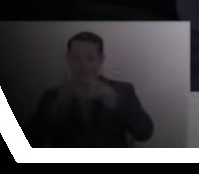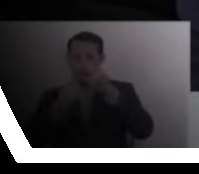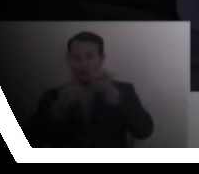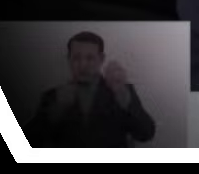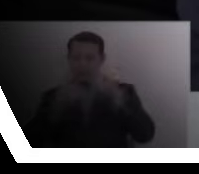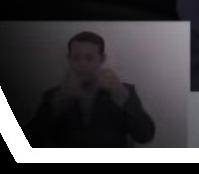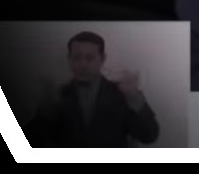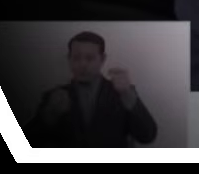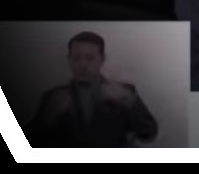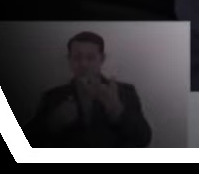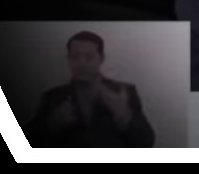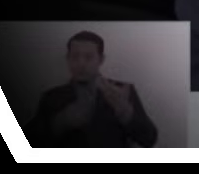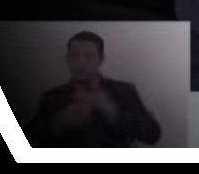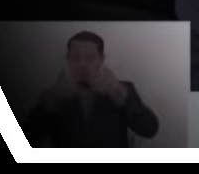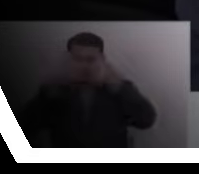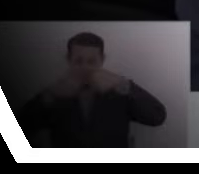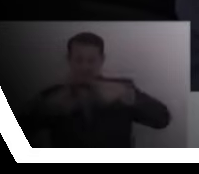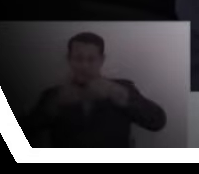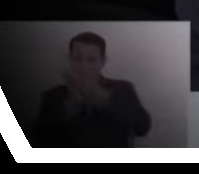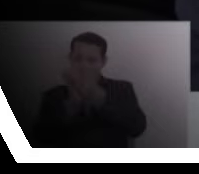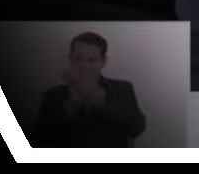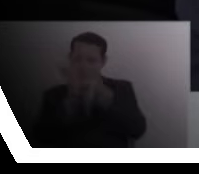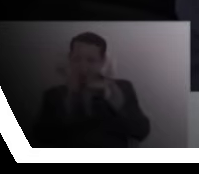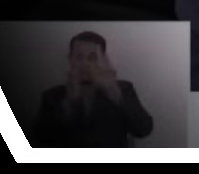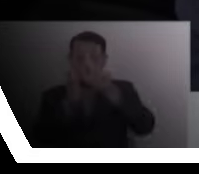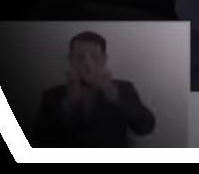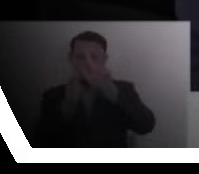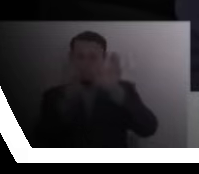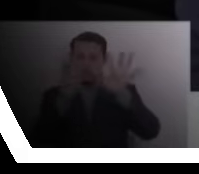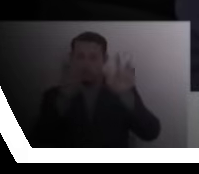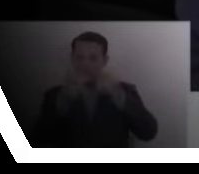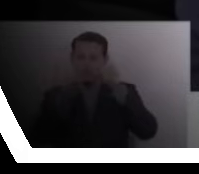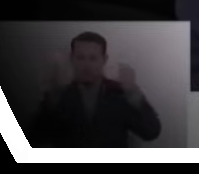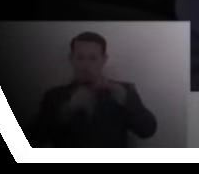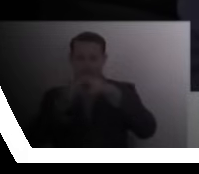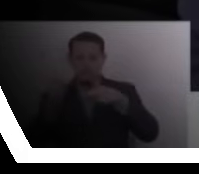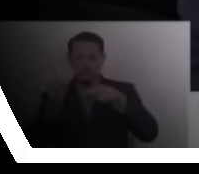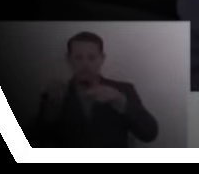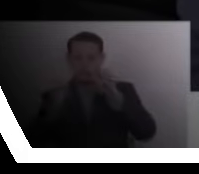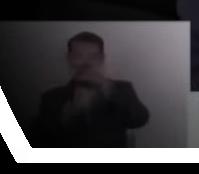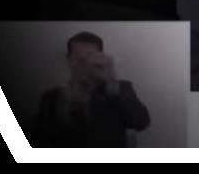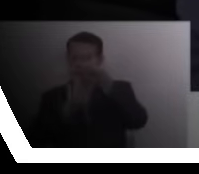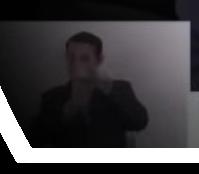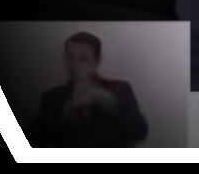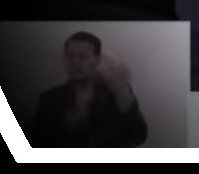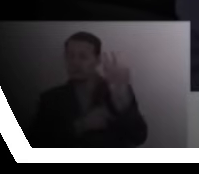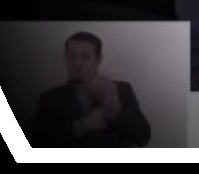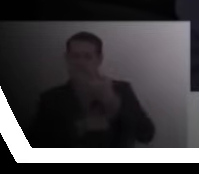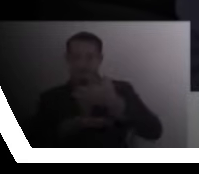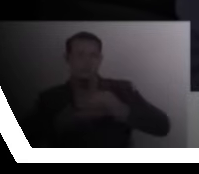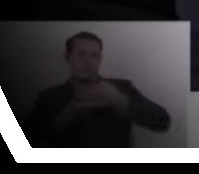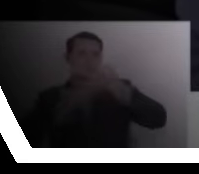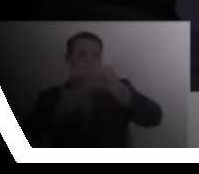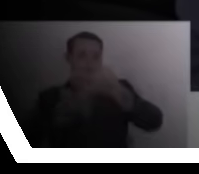millon ahora nosotros estamos aprobando una brecha de solo 338 millones estamos disminuyendo las necesidades de